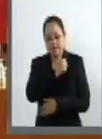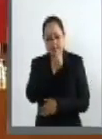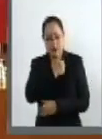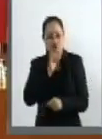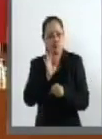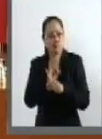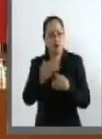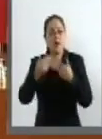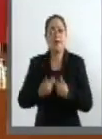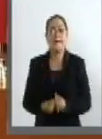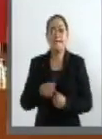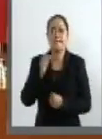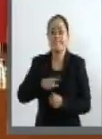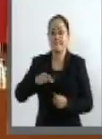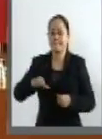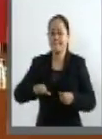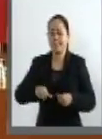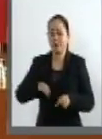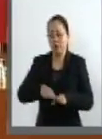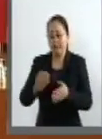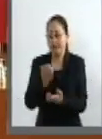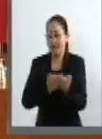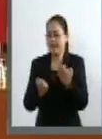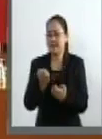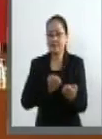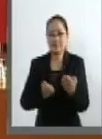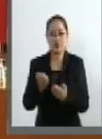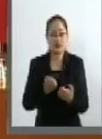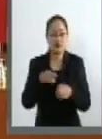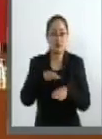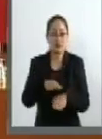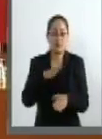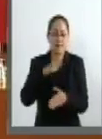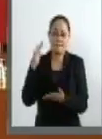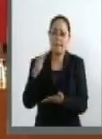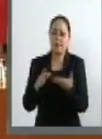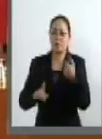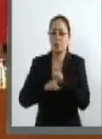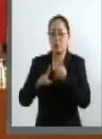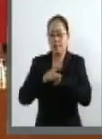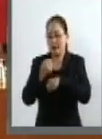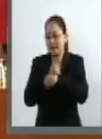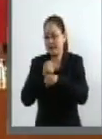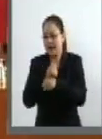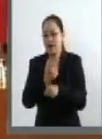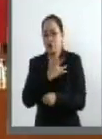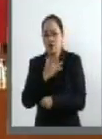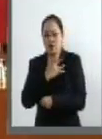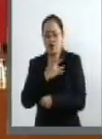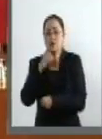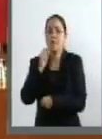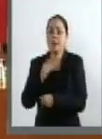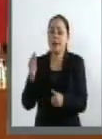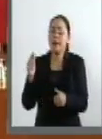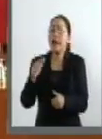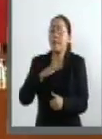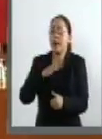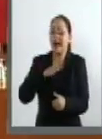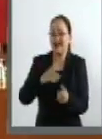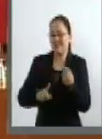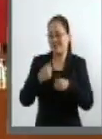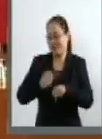actividad física reduce el riesgo de enfermedades cardiovasculares y combate además la obesidad. Por